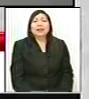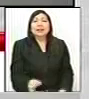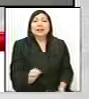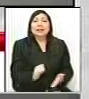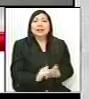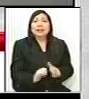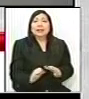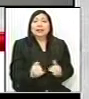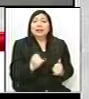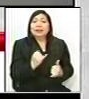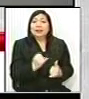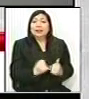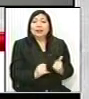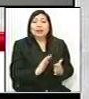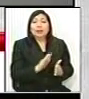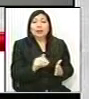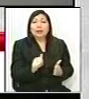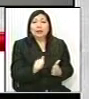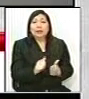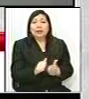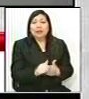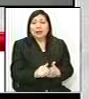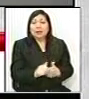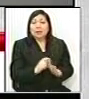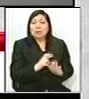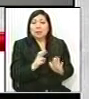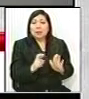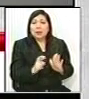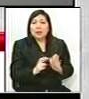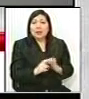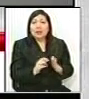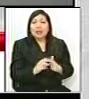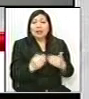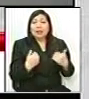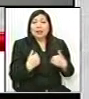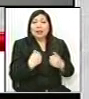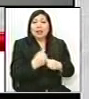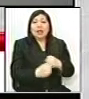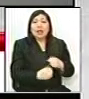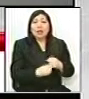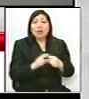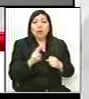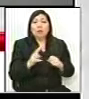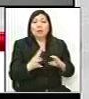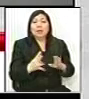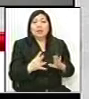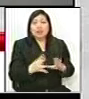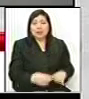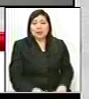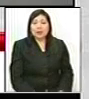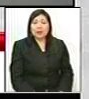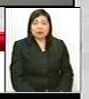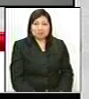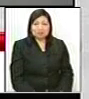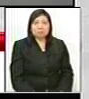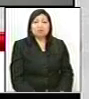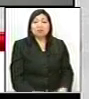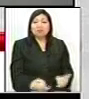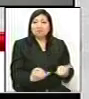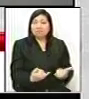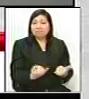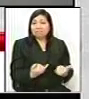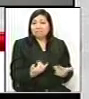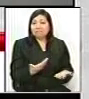se haya terminado todos los proyectos que tenemos en el año 2019. Entonces, eso es